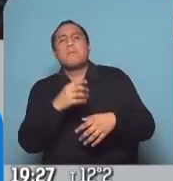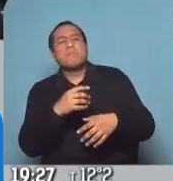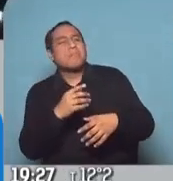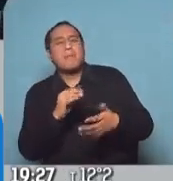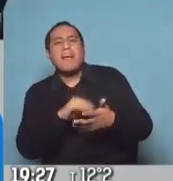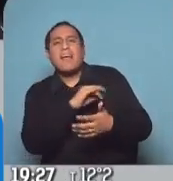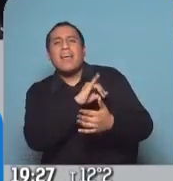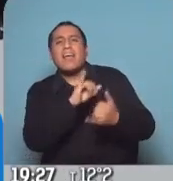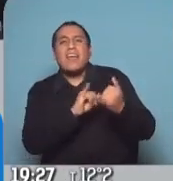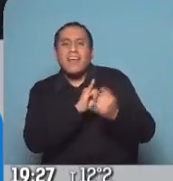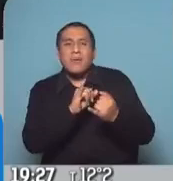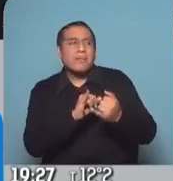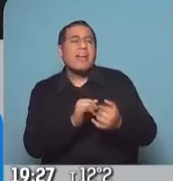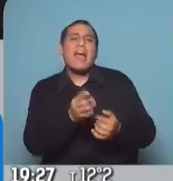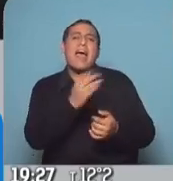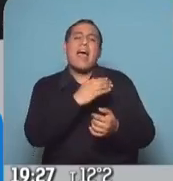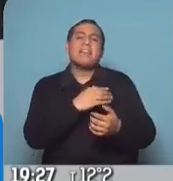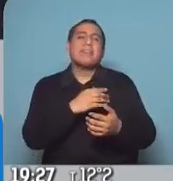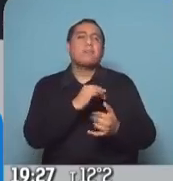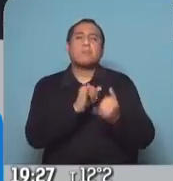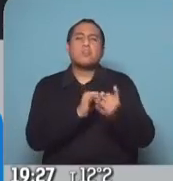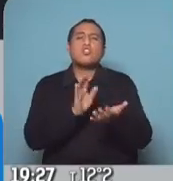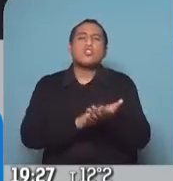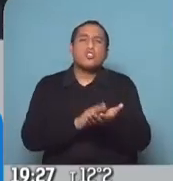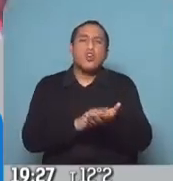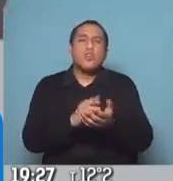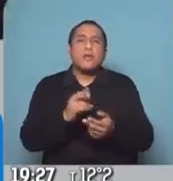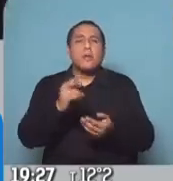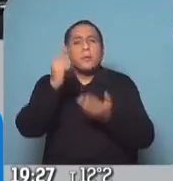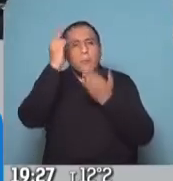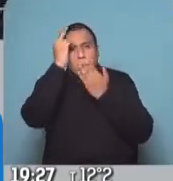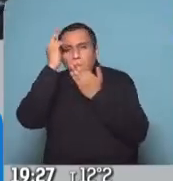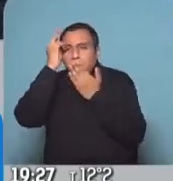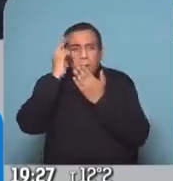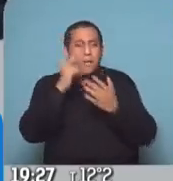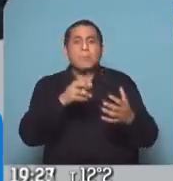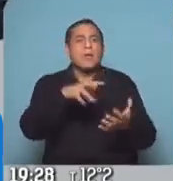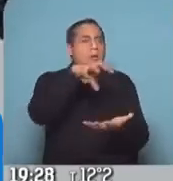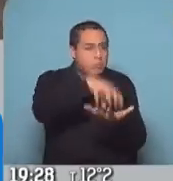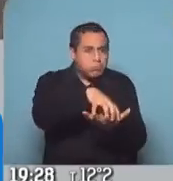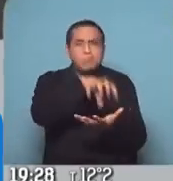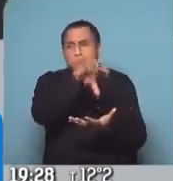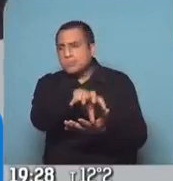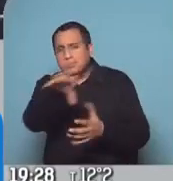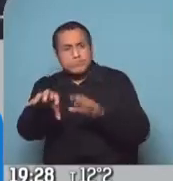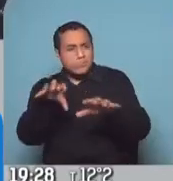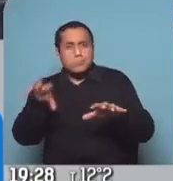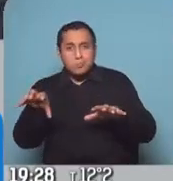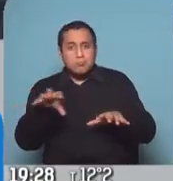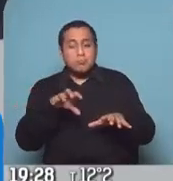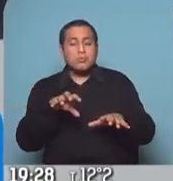comunidades, antes se decía de las indígenas, ¿no es Sí, cierto? Digamos, ahora los pueblos sí, originarios,